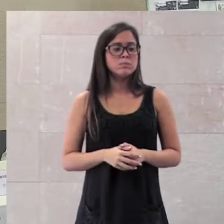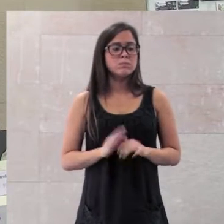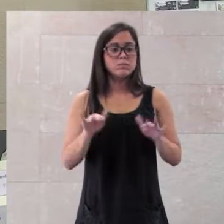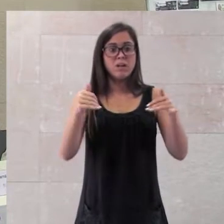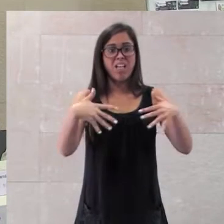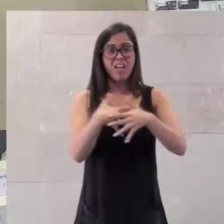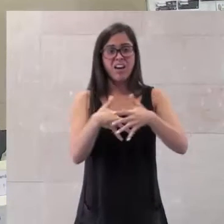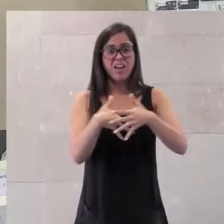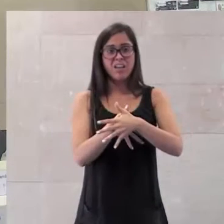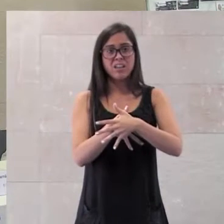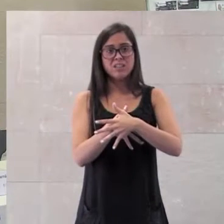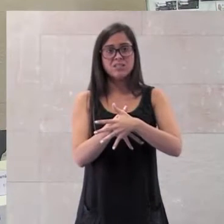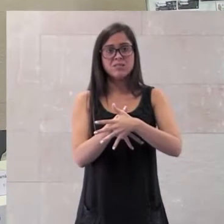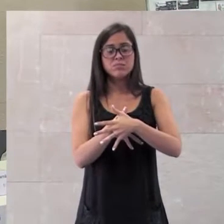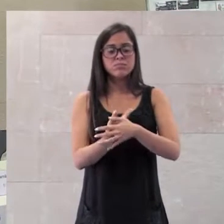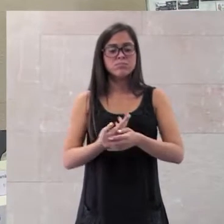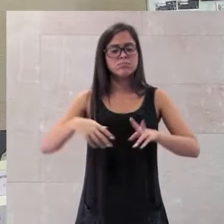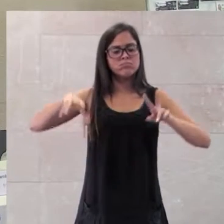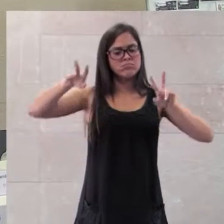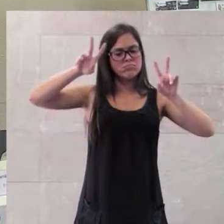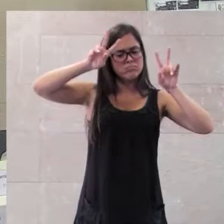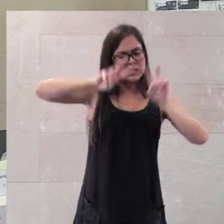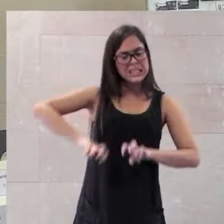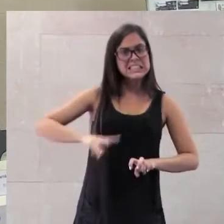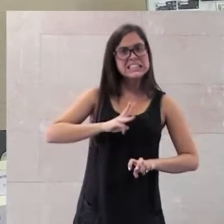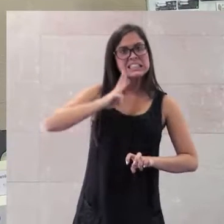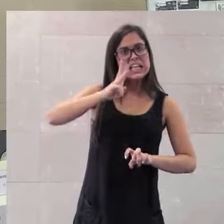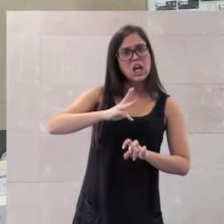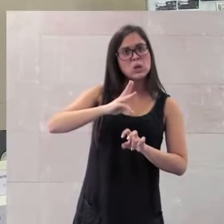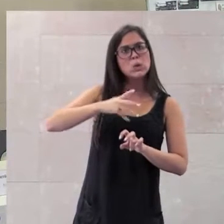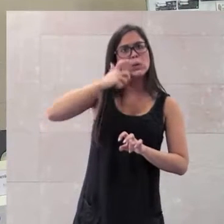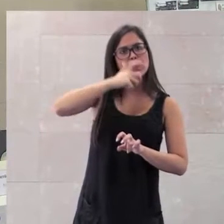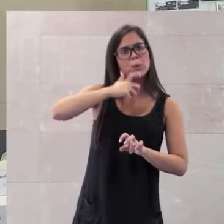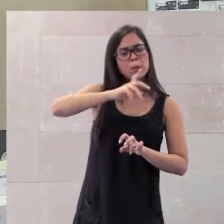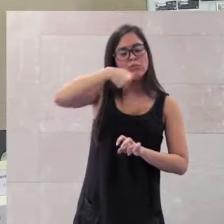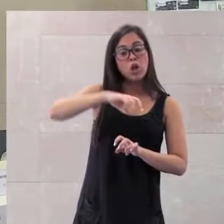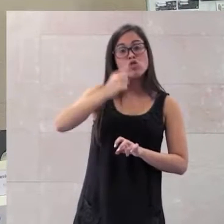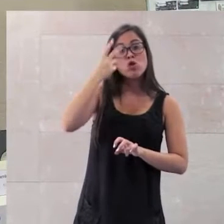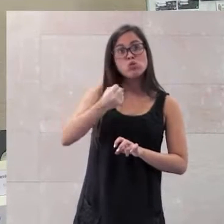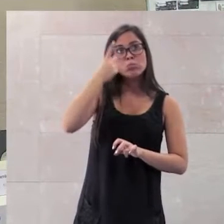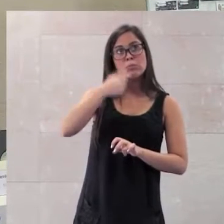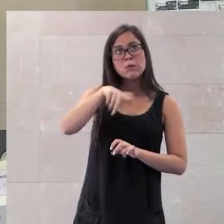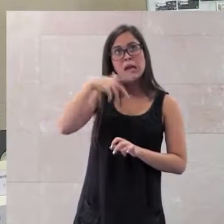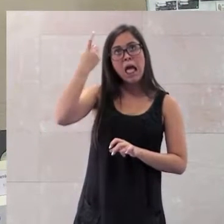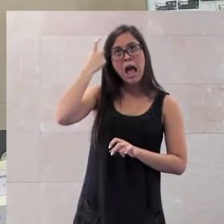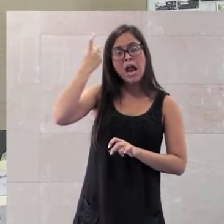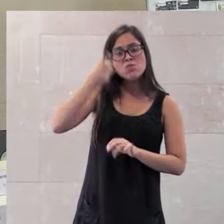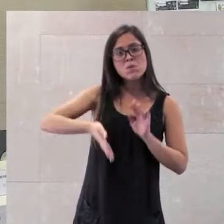las redes son, en lo que yo investigué 3 años, eran ya 2000 y pico alumnas, pues hay miles de